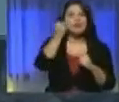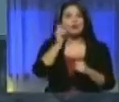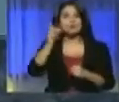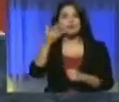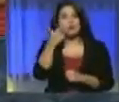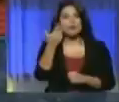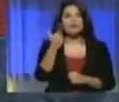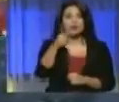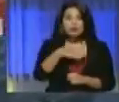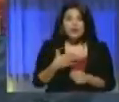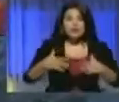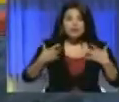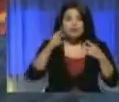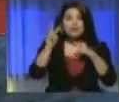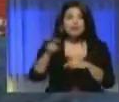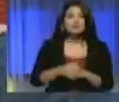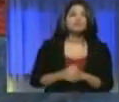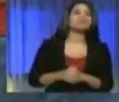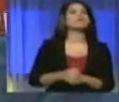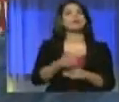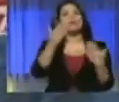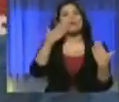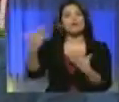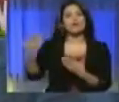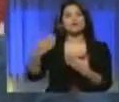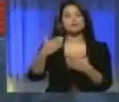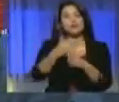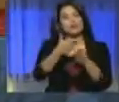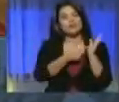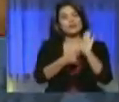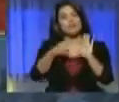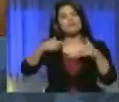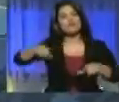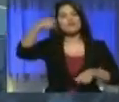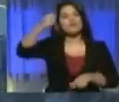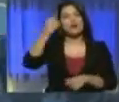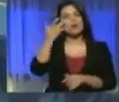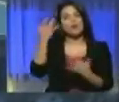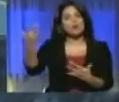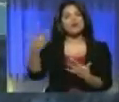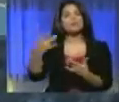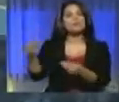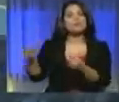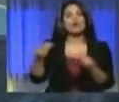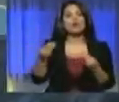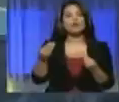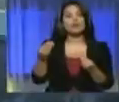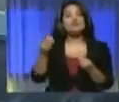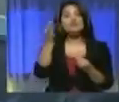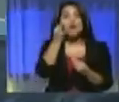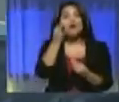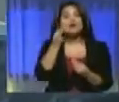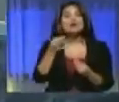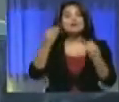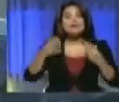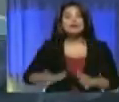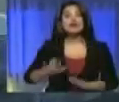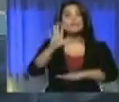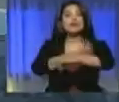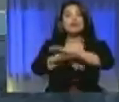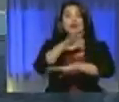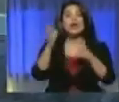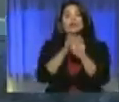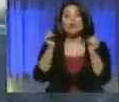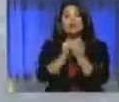¿Quieren disfrutarlo? Bueno, vamos a compartir esta hermosura que nos regaló esta joven de Barcelona, esta Don Suátegui,